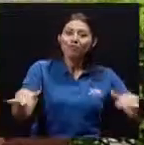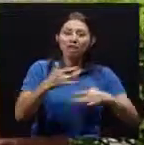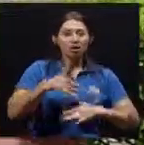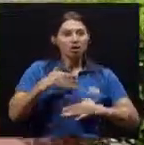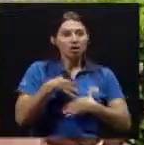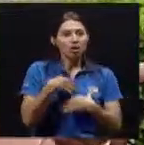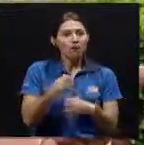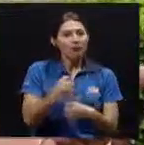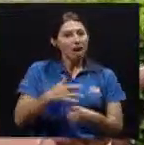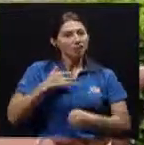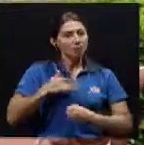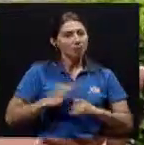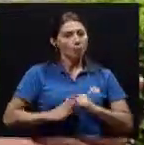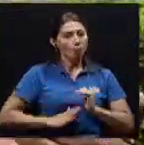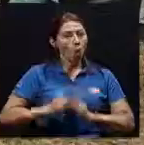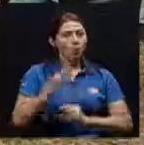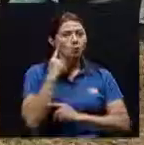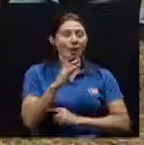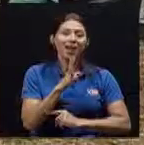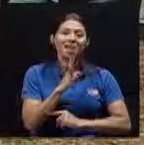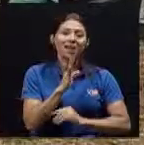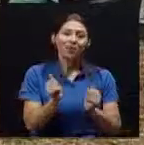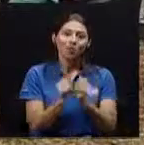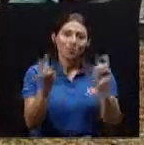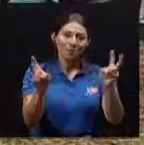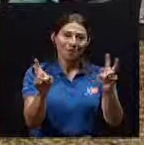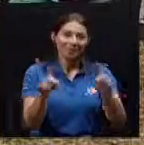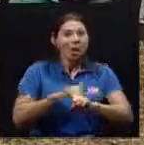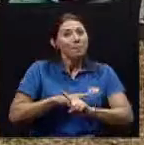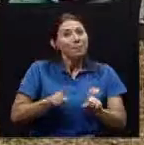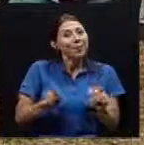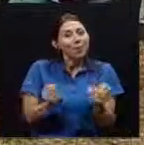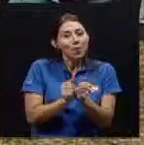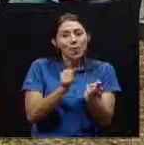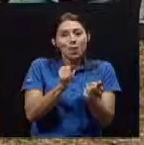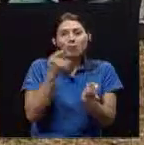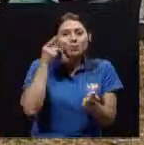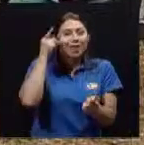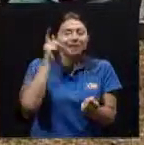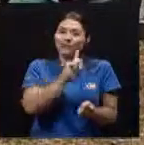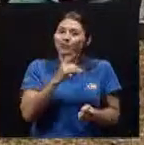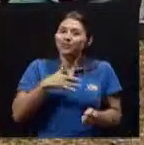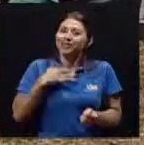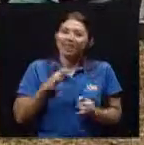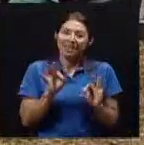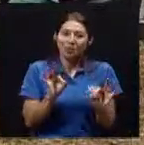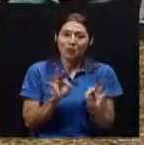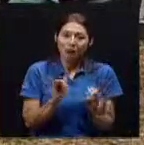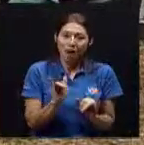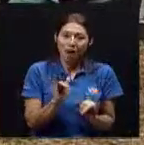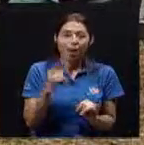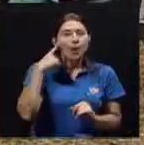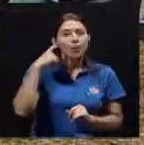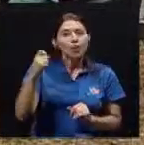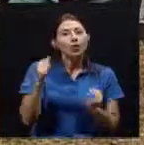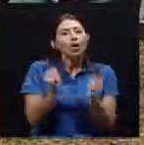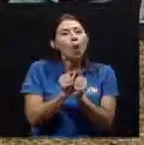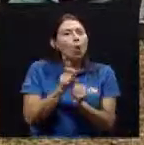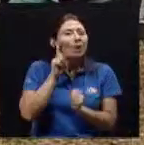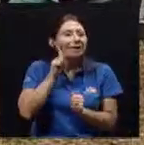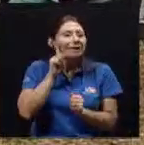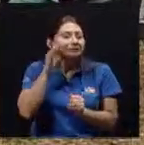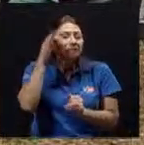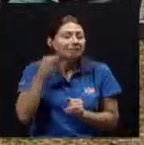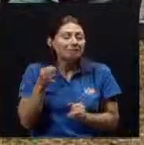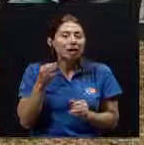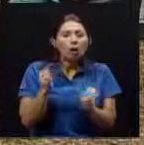sienten cómodos para hablar de ciertos temas, que con los padres, por lo que decía el doctor antes, por sus mismos tabúes, por sus mismas represiones a nivel social y a